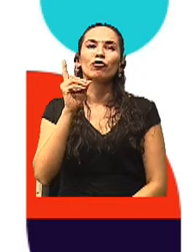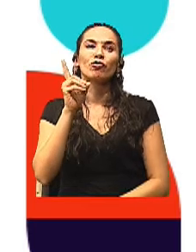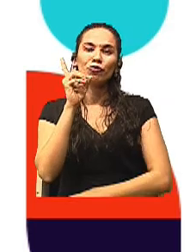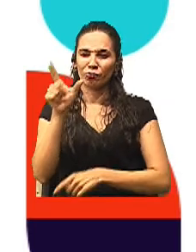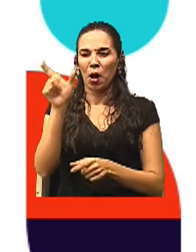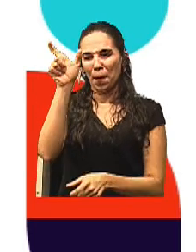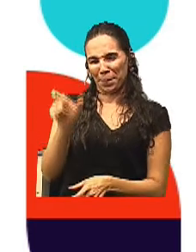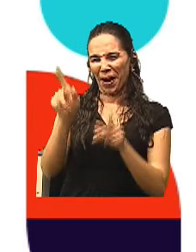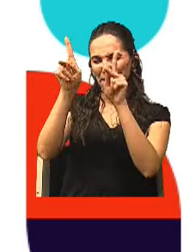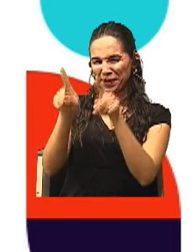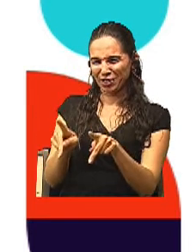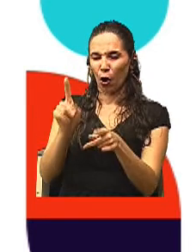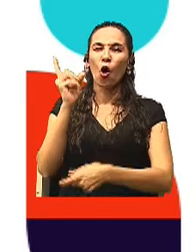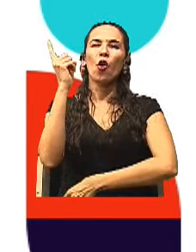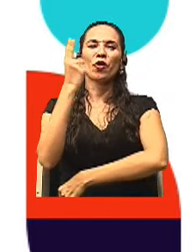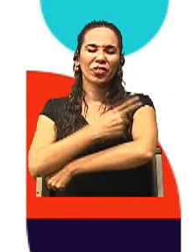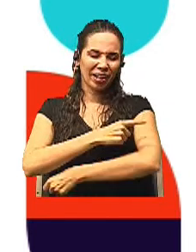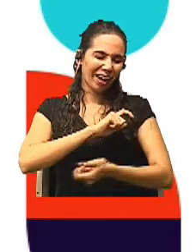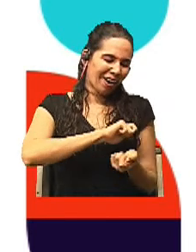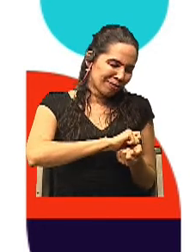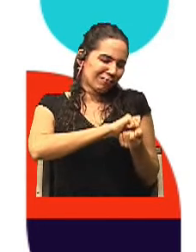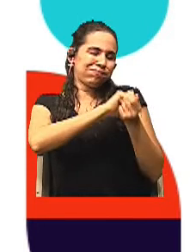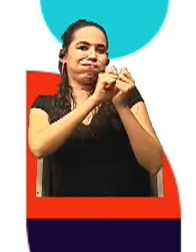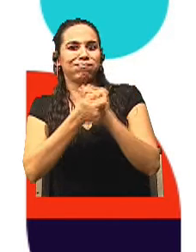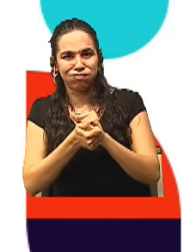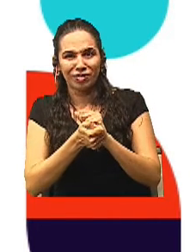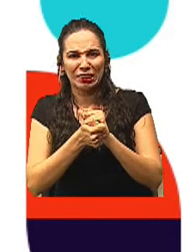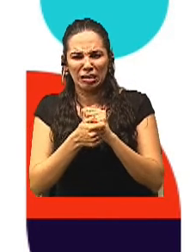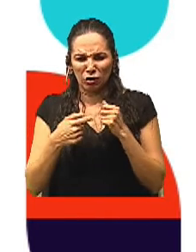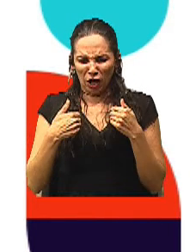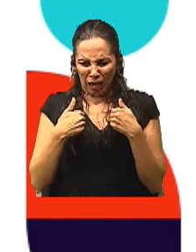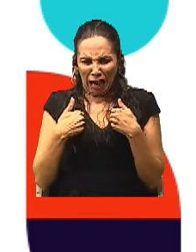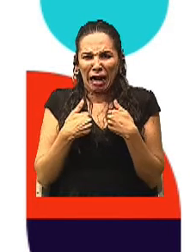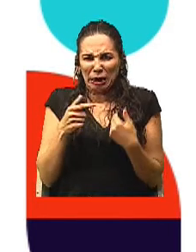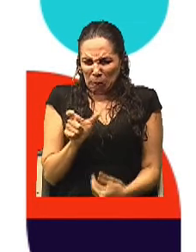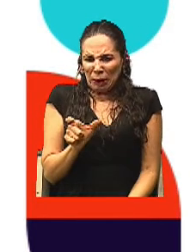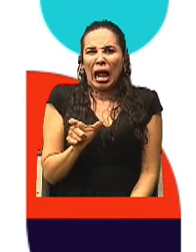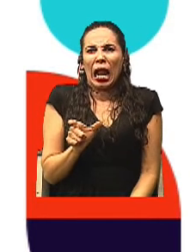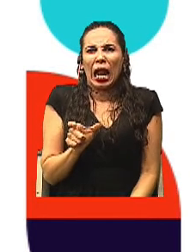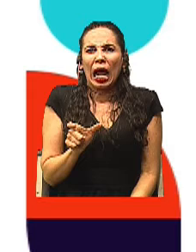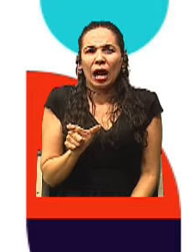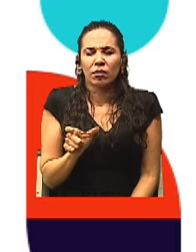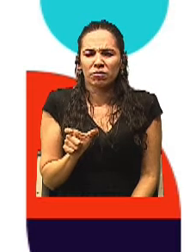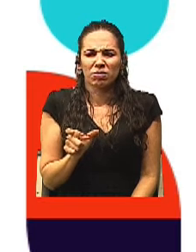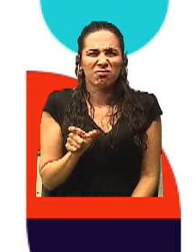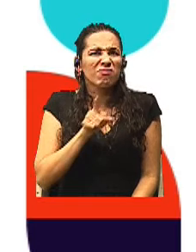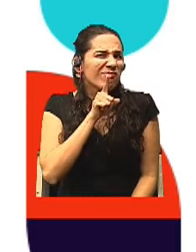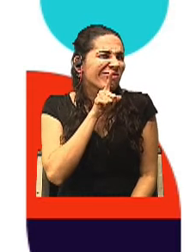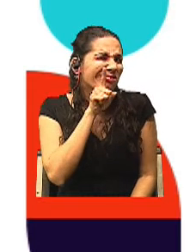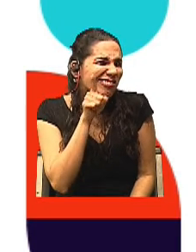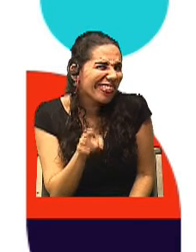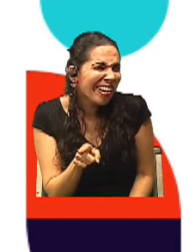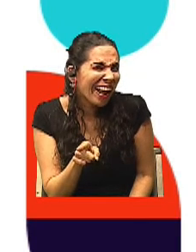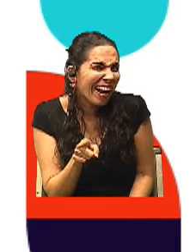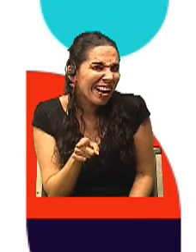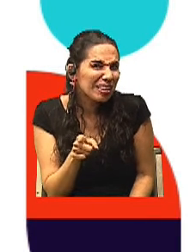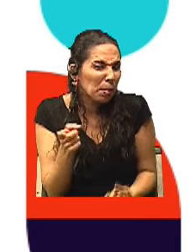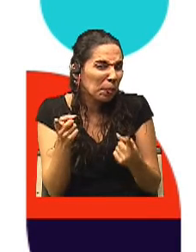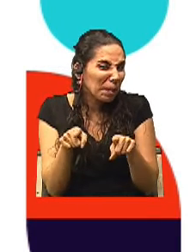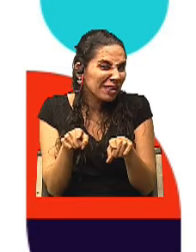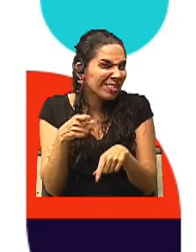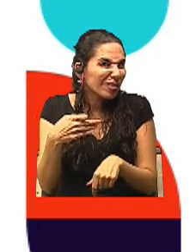más ni más, se despierta convertido en un gran insecto. No es algo como que uno vea todos los